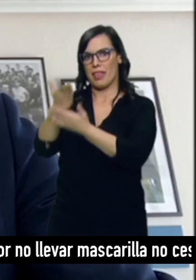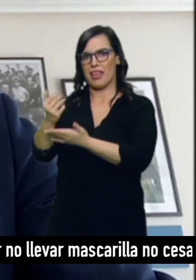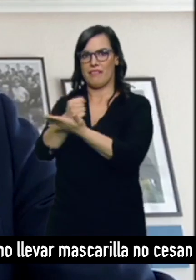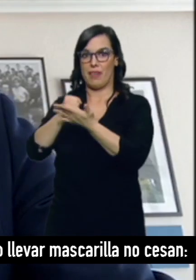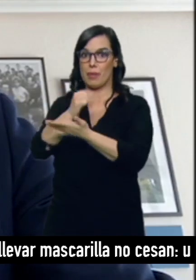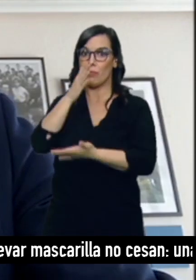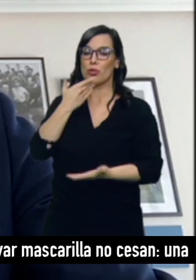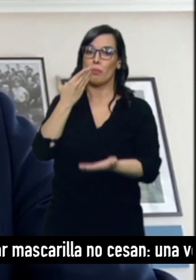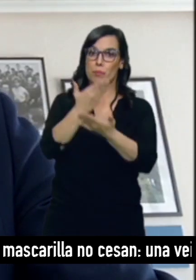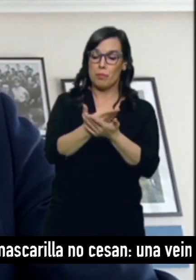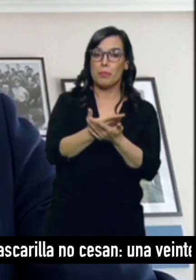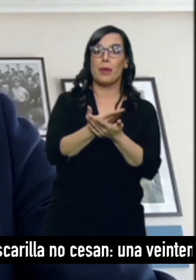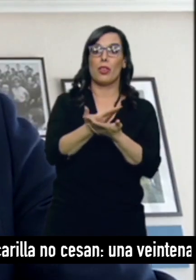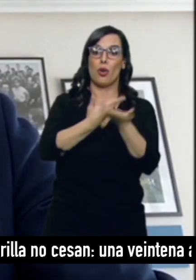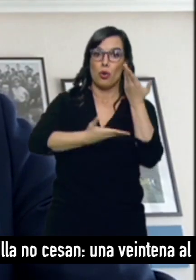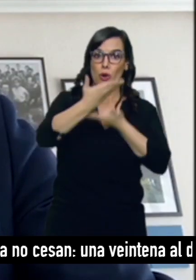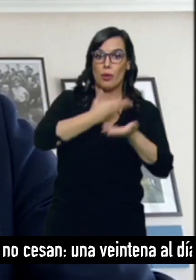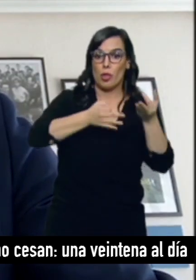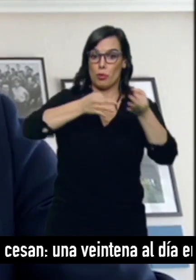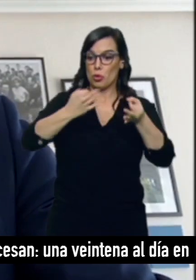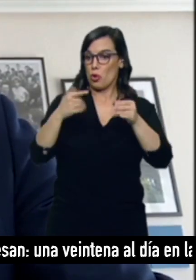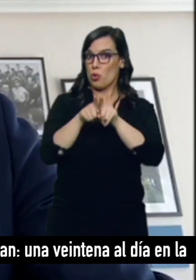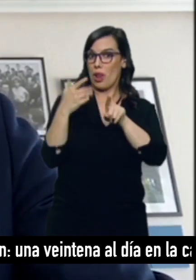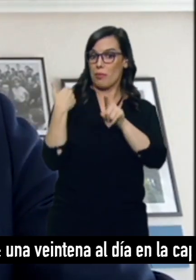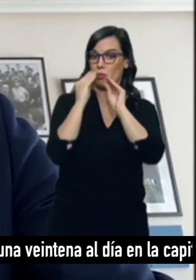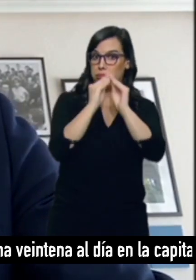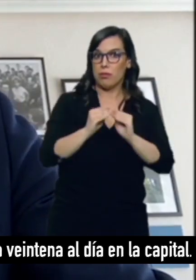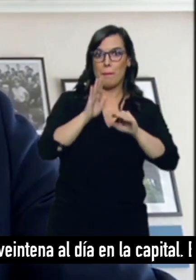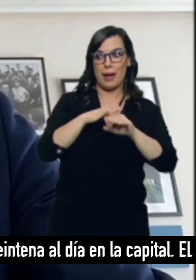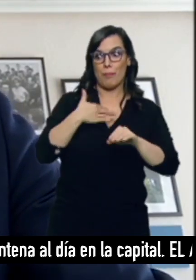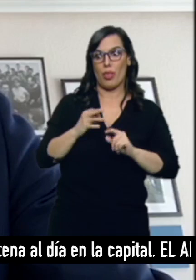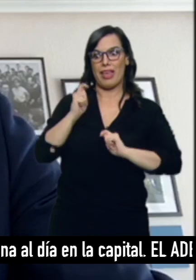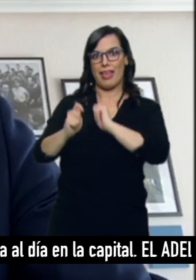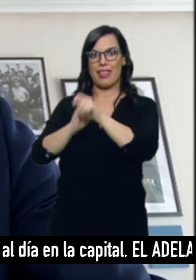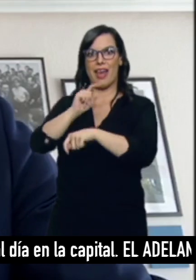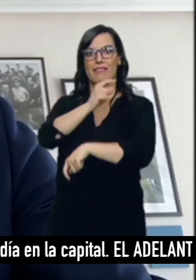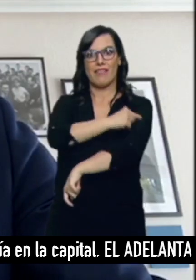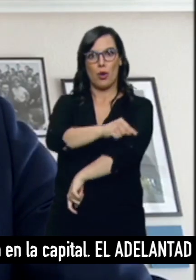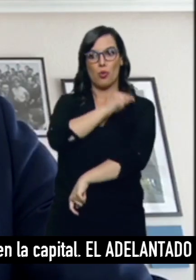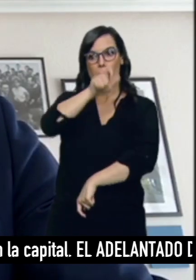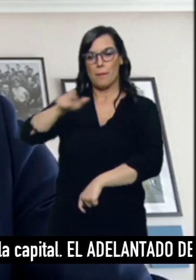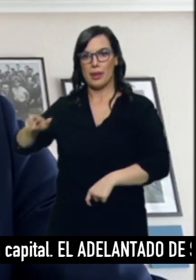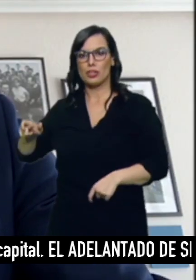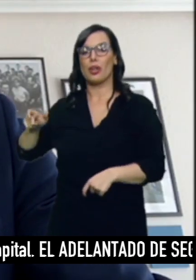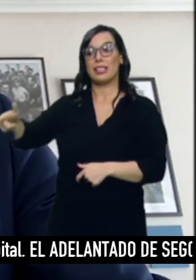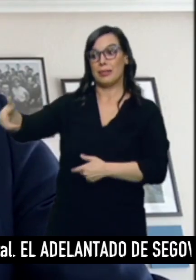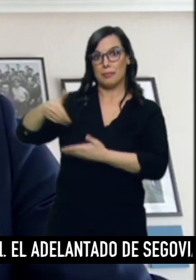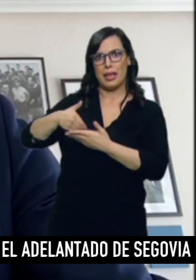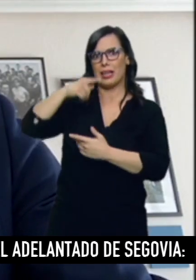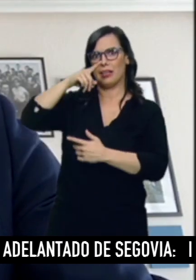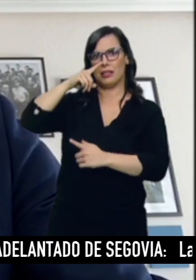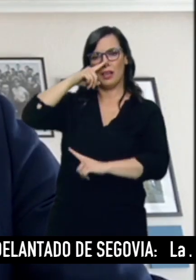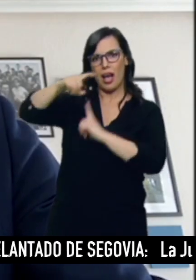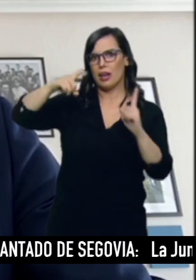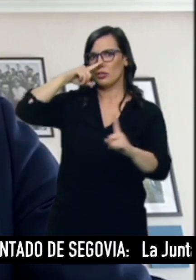Administración a trabajar en protocolos como hemos trabajado recientemente para poder abastecer de esas vacunas a esos pacientes que acuden año tras año a